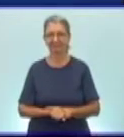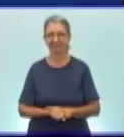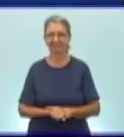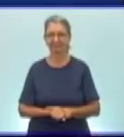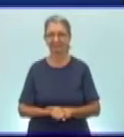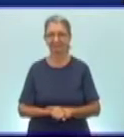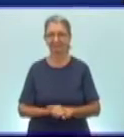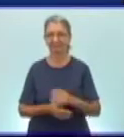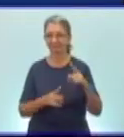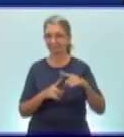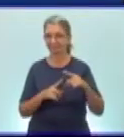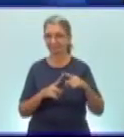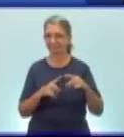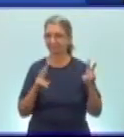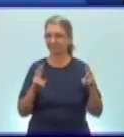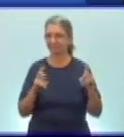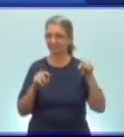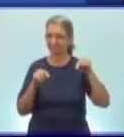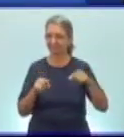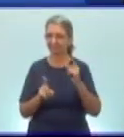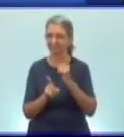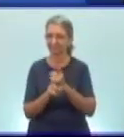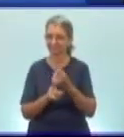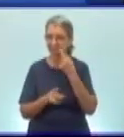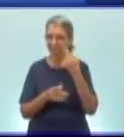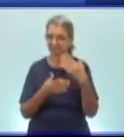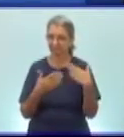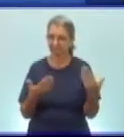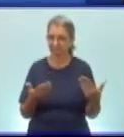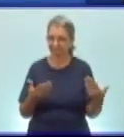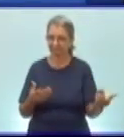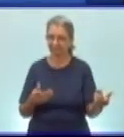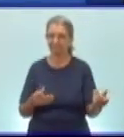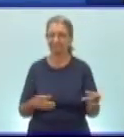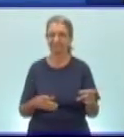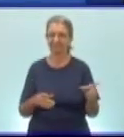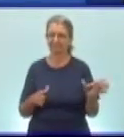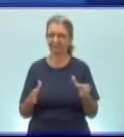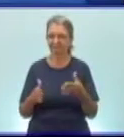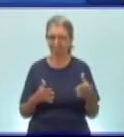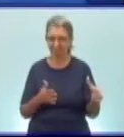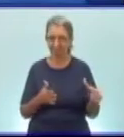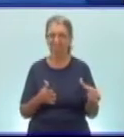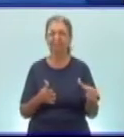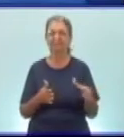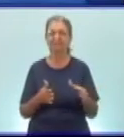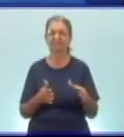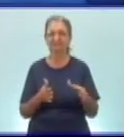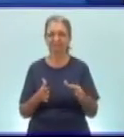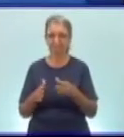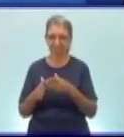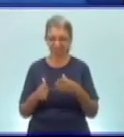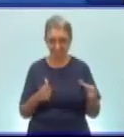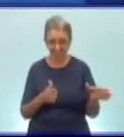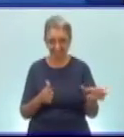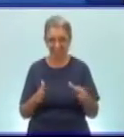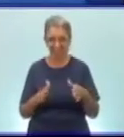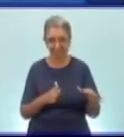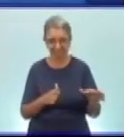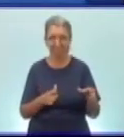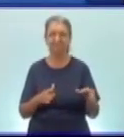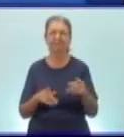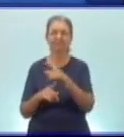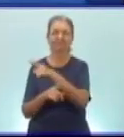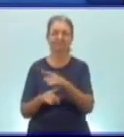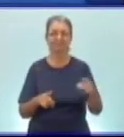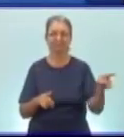Bueno, como tema para el encuentro de hoy tenemos precisamente el de dinámica del MAS, sistema cuerpo